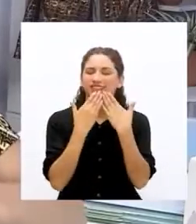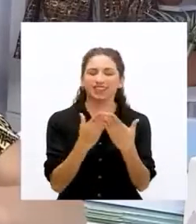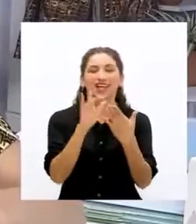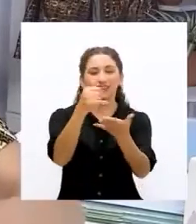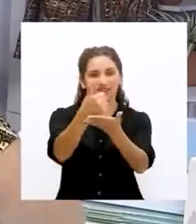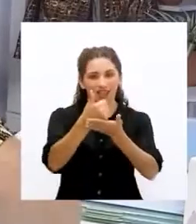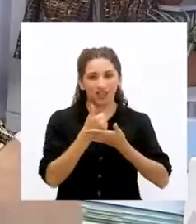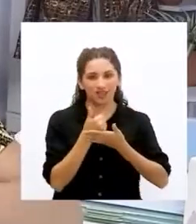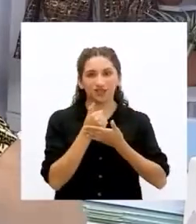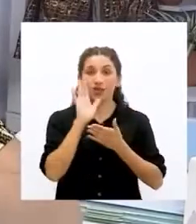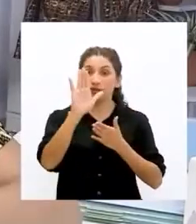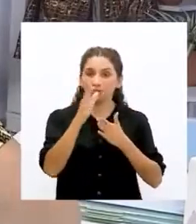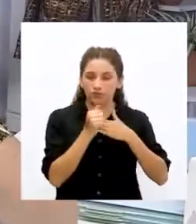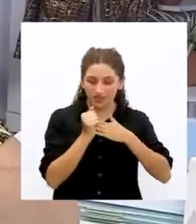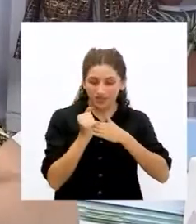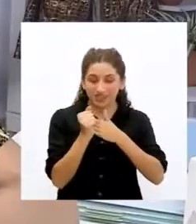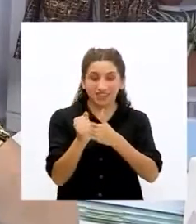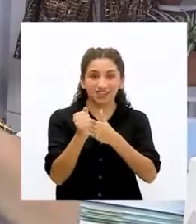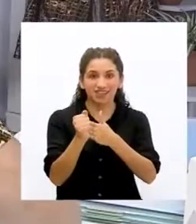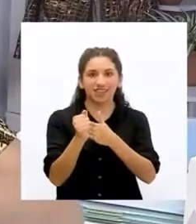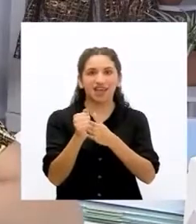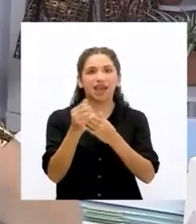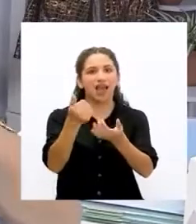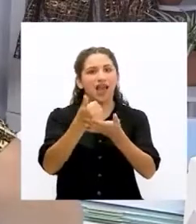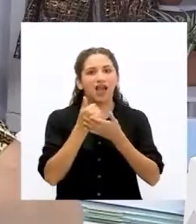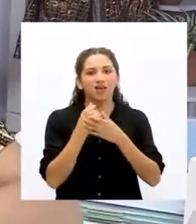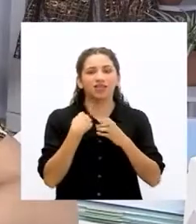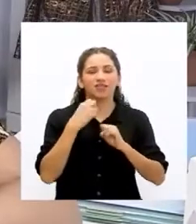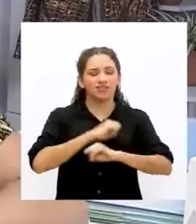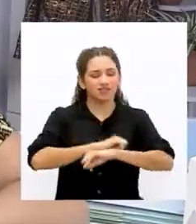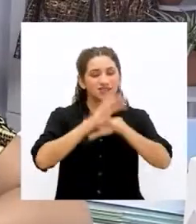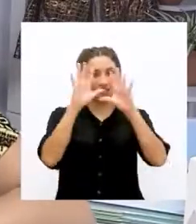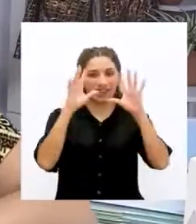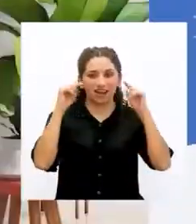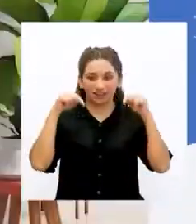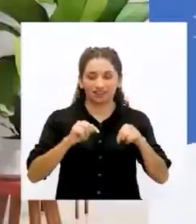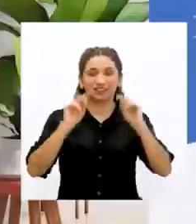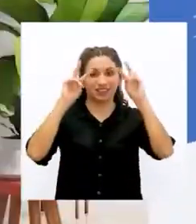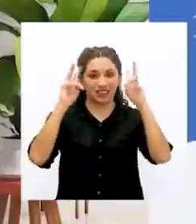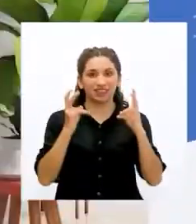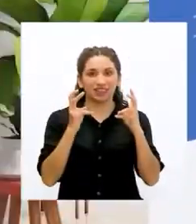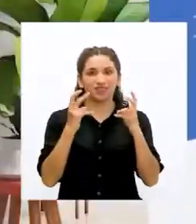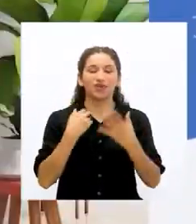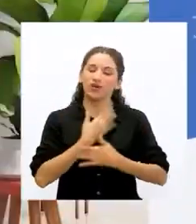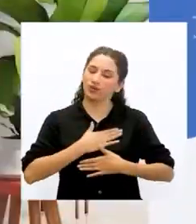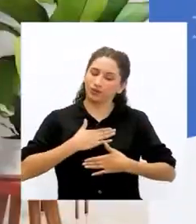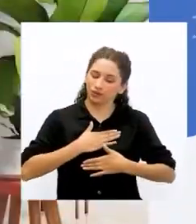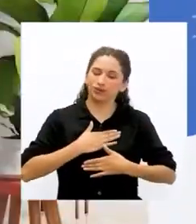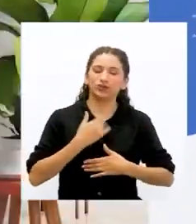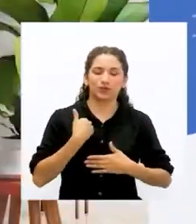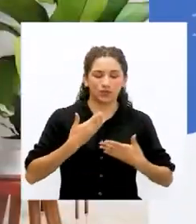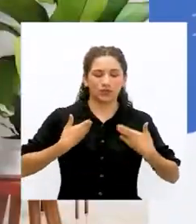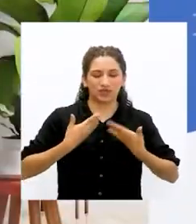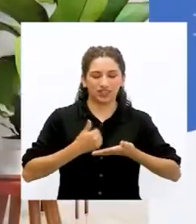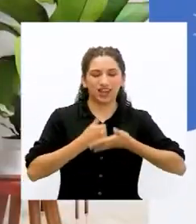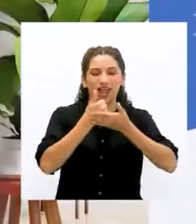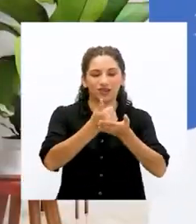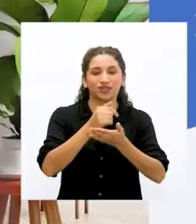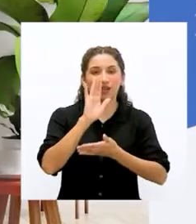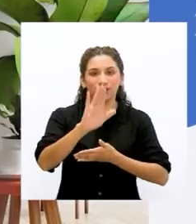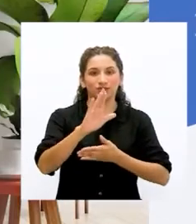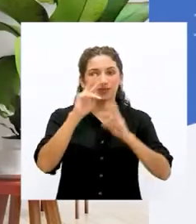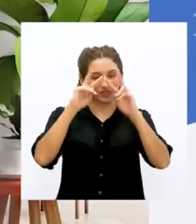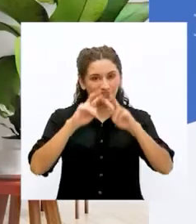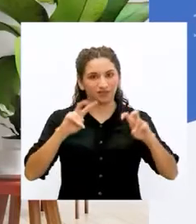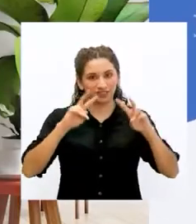por su ayuda. Su guía ha sido realmente clave para lidiar con este tema. Un gusto poder ayudarte con tus investigaciones,